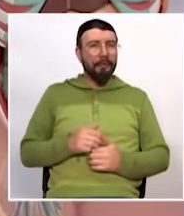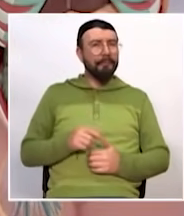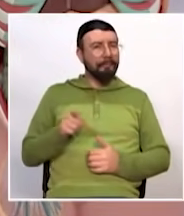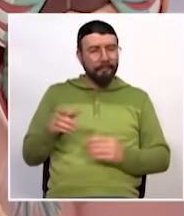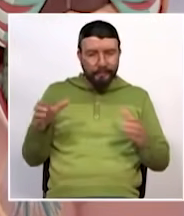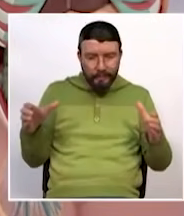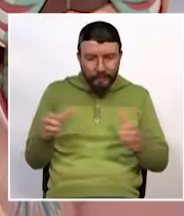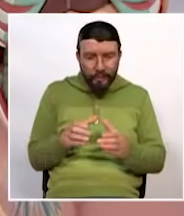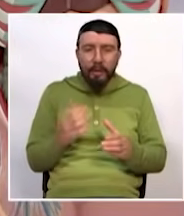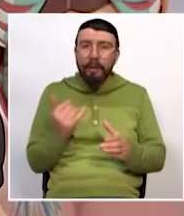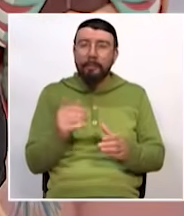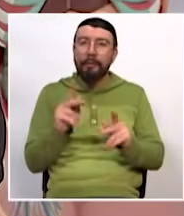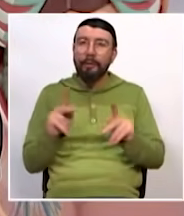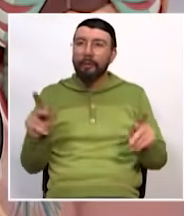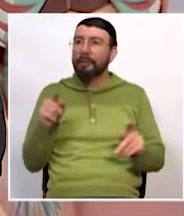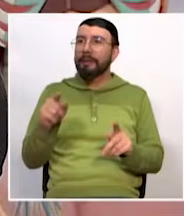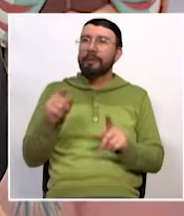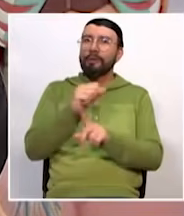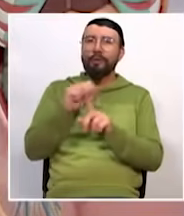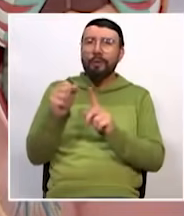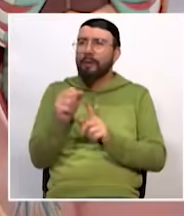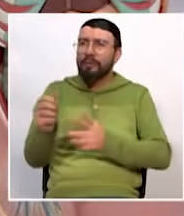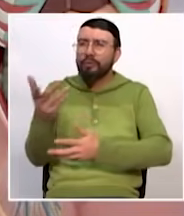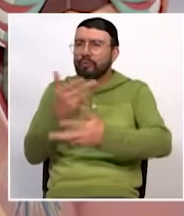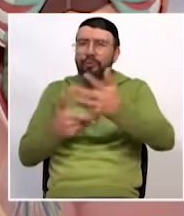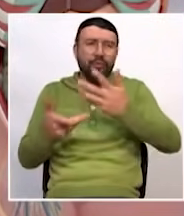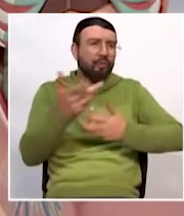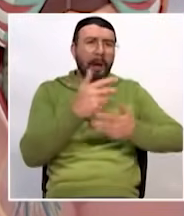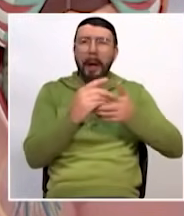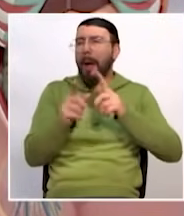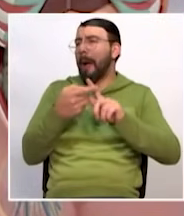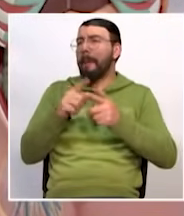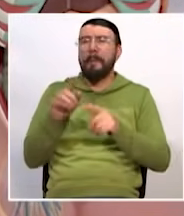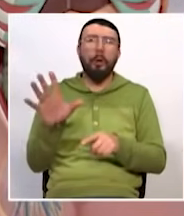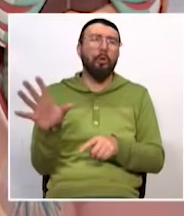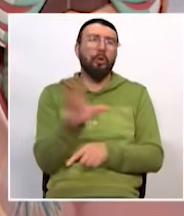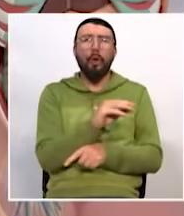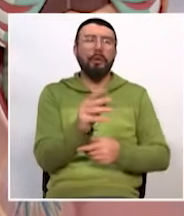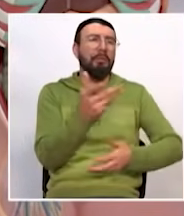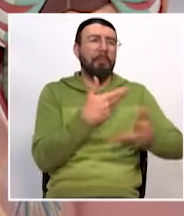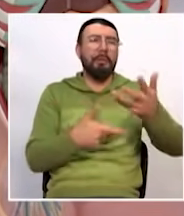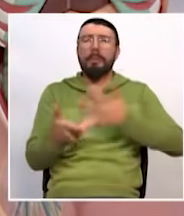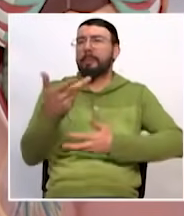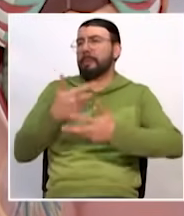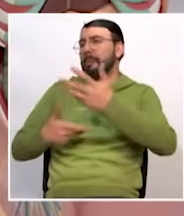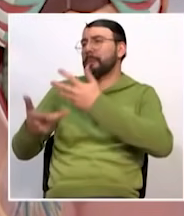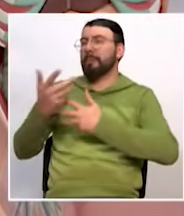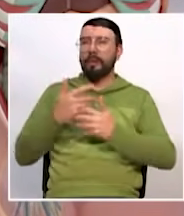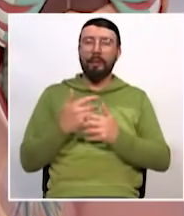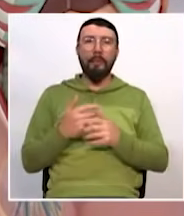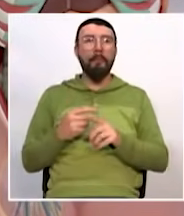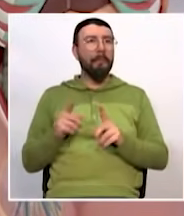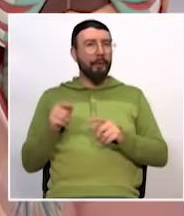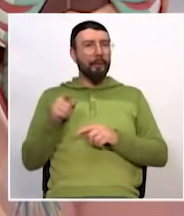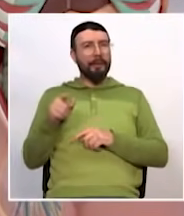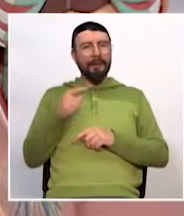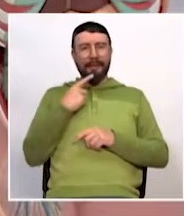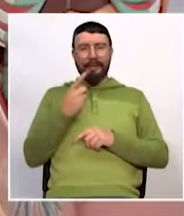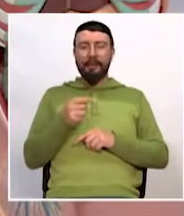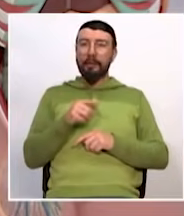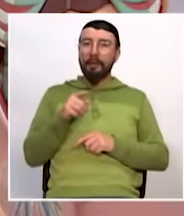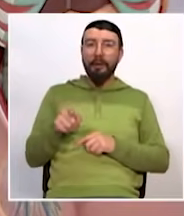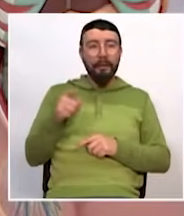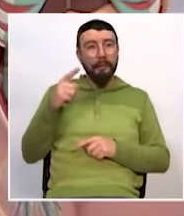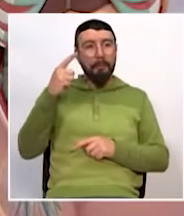tiene una sociabilidad amplia son amigas de raimundo y todo el mundo pero cuando se dicen que obviamente se les corre una